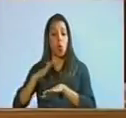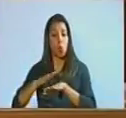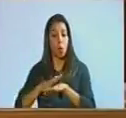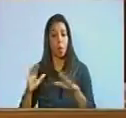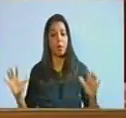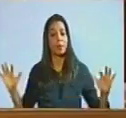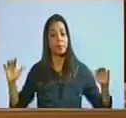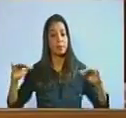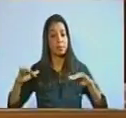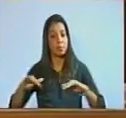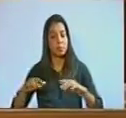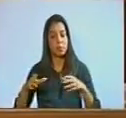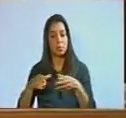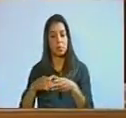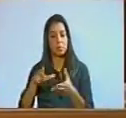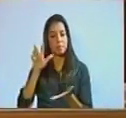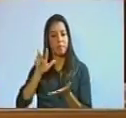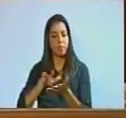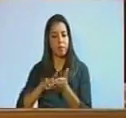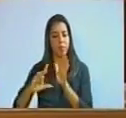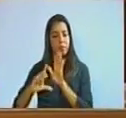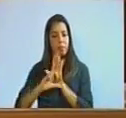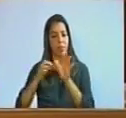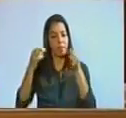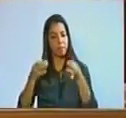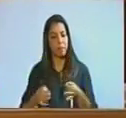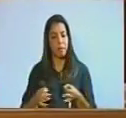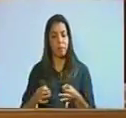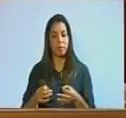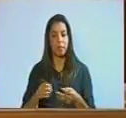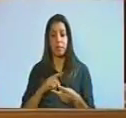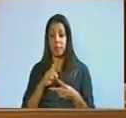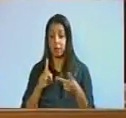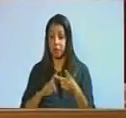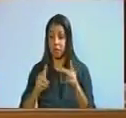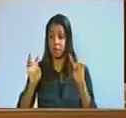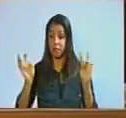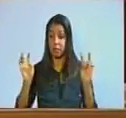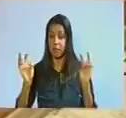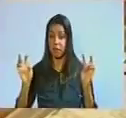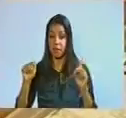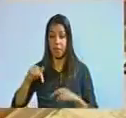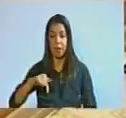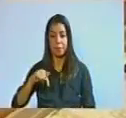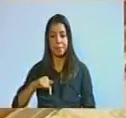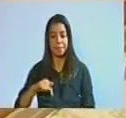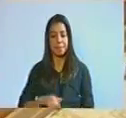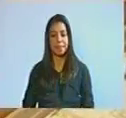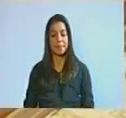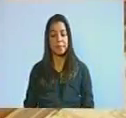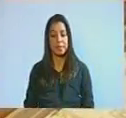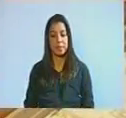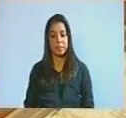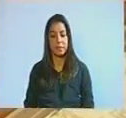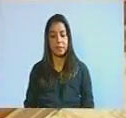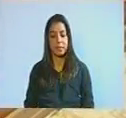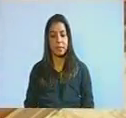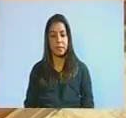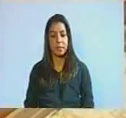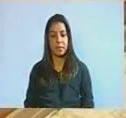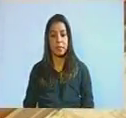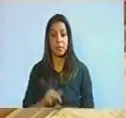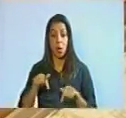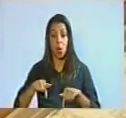se aprobaría la ley. Ciudadano secretario, sirva a indicar el siguiente punto del orden del día. La